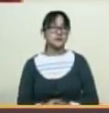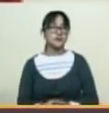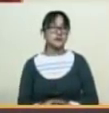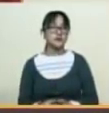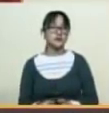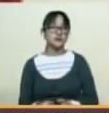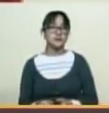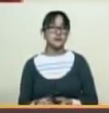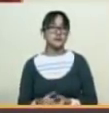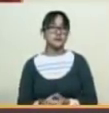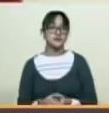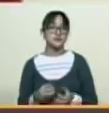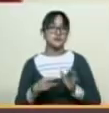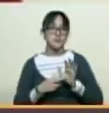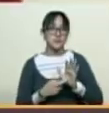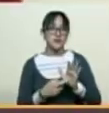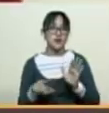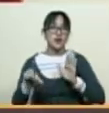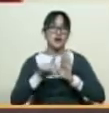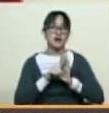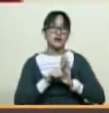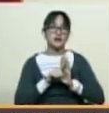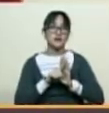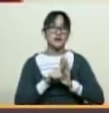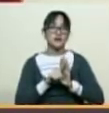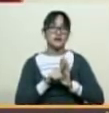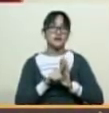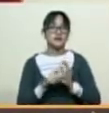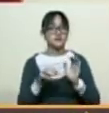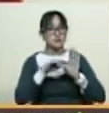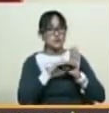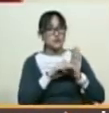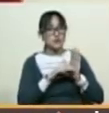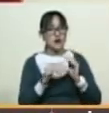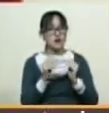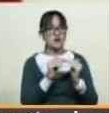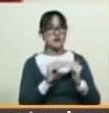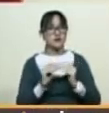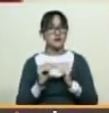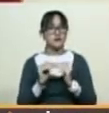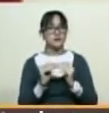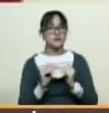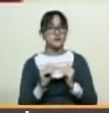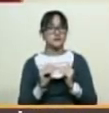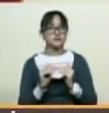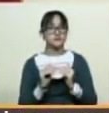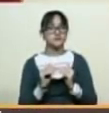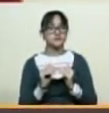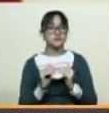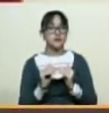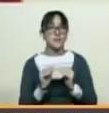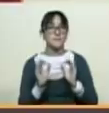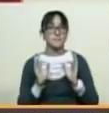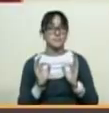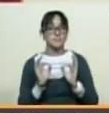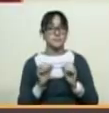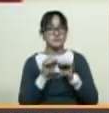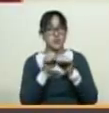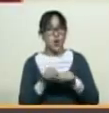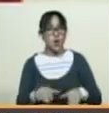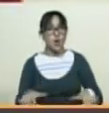escrita, recordándole lo que es ley, que es garantizar el equilibrio en la cobertura de los